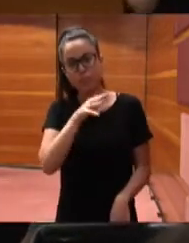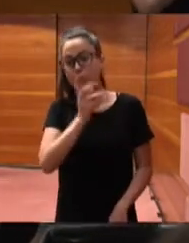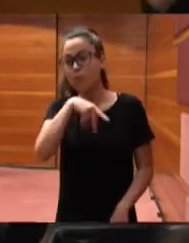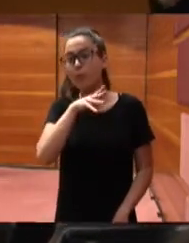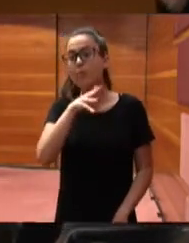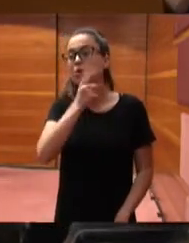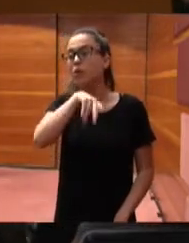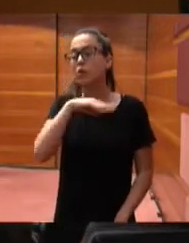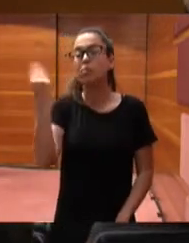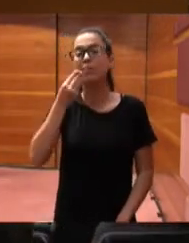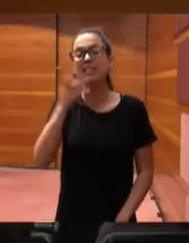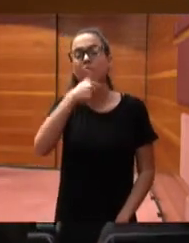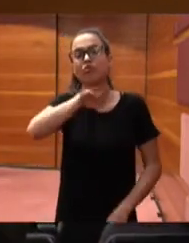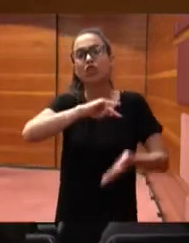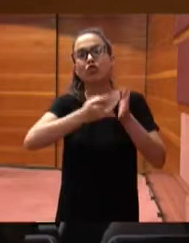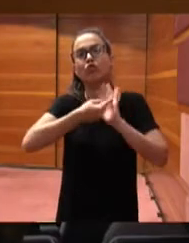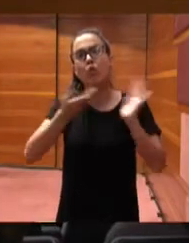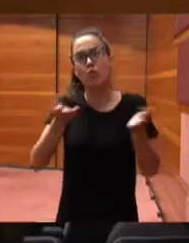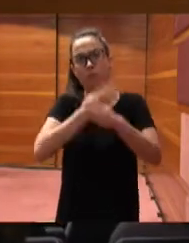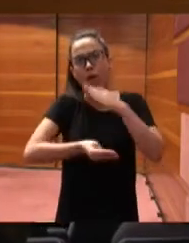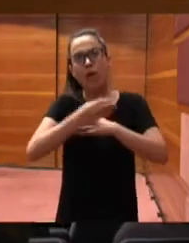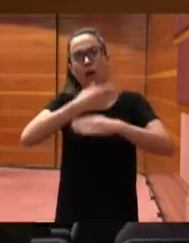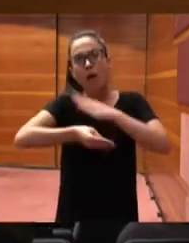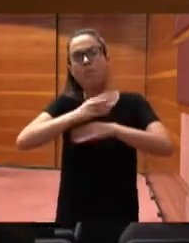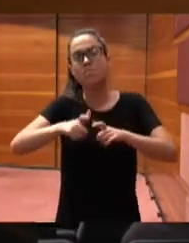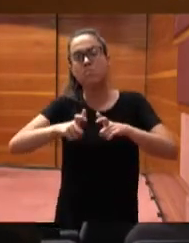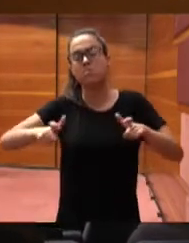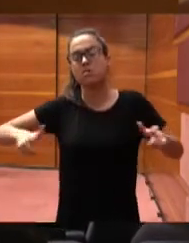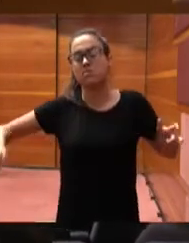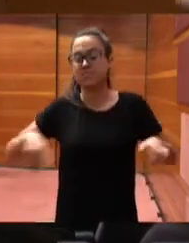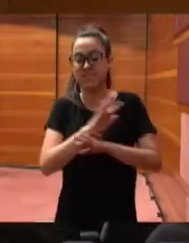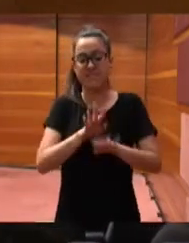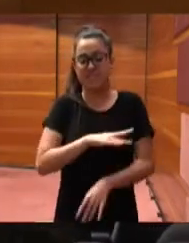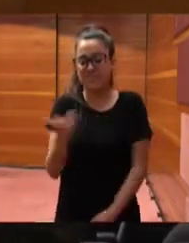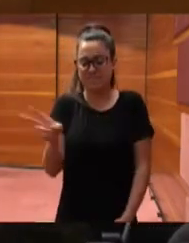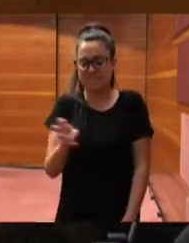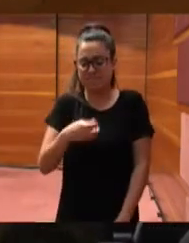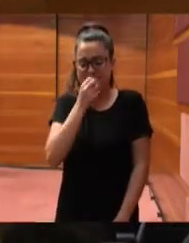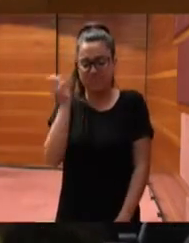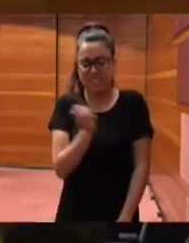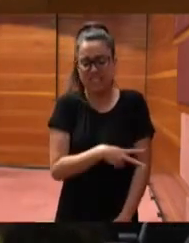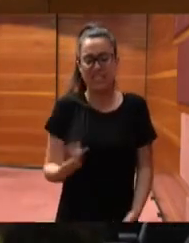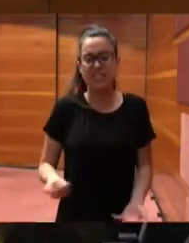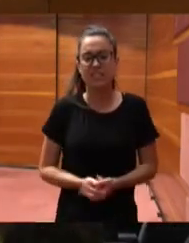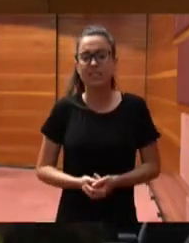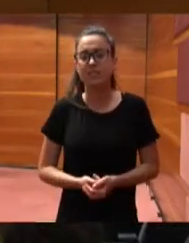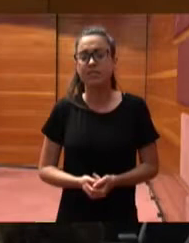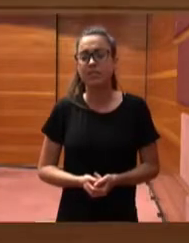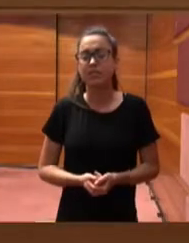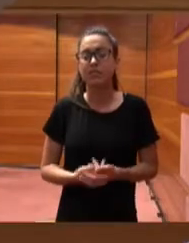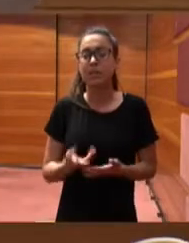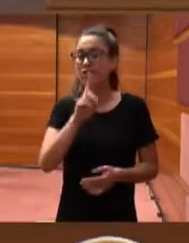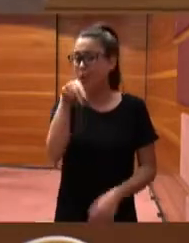manera solucionábamos un problema o contribuíamos a solucionarlo. ¿Se solucionó? No. ¿Sirvió para algo? No. De hecho, si hubiéramos medido